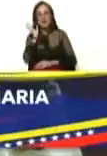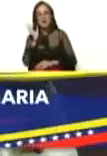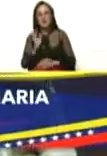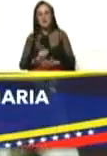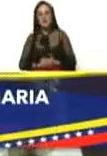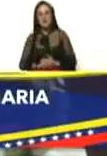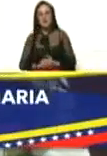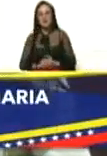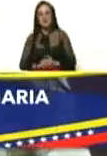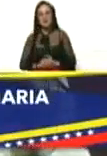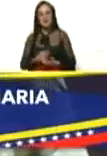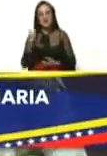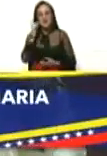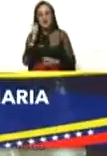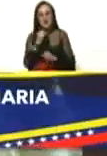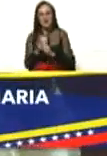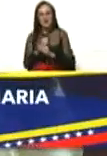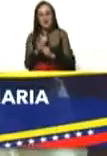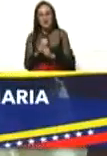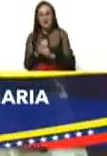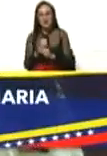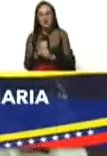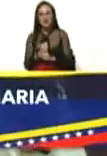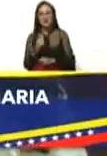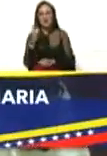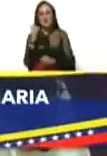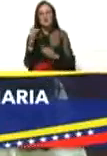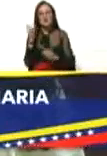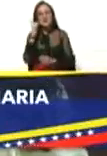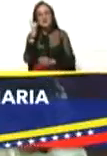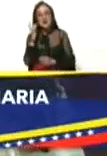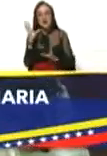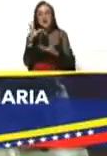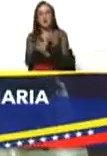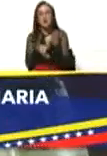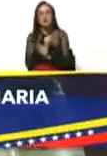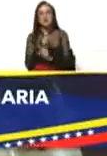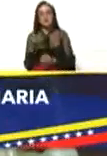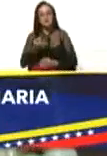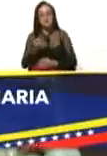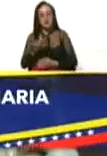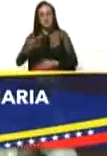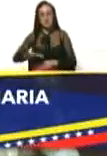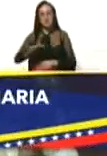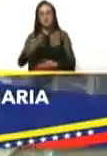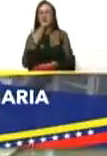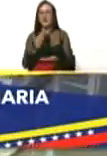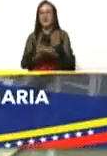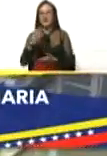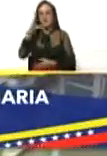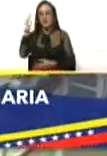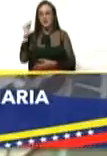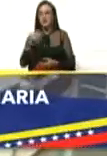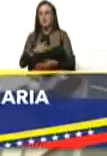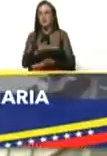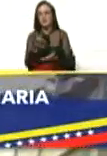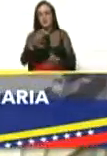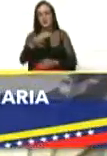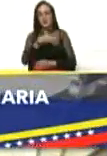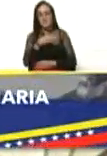presidente. Fueron días de trabajo, día y noche, pero valió la pena. Doy gracias a Dios y a usted,